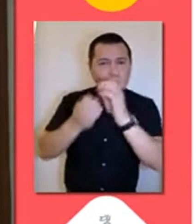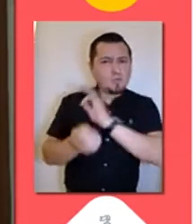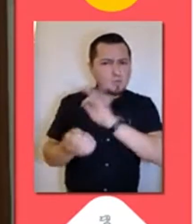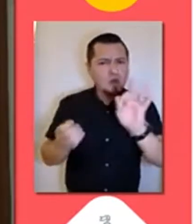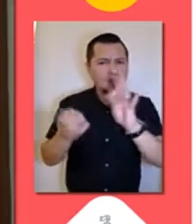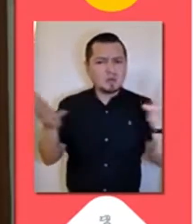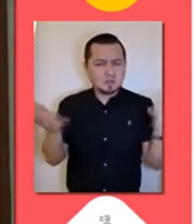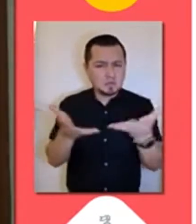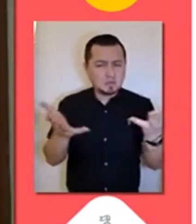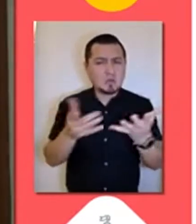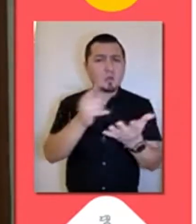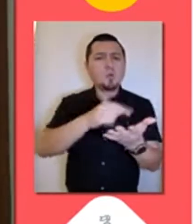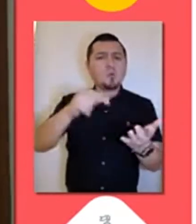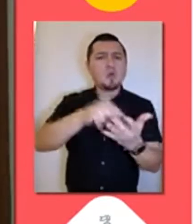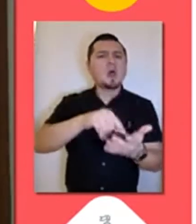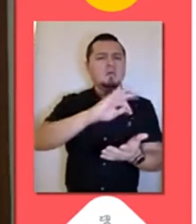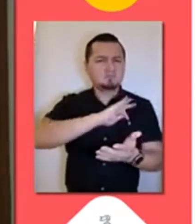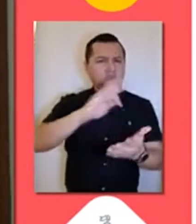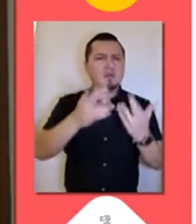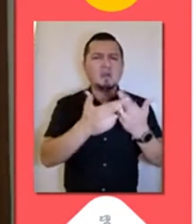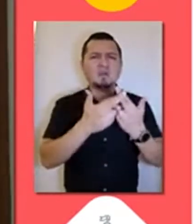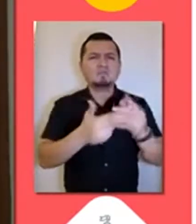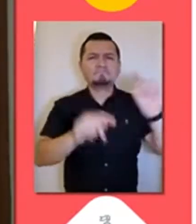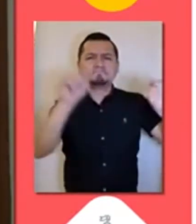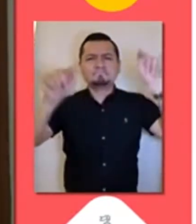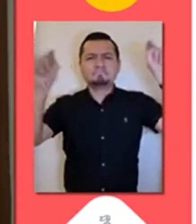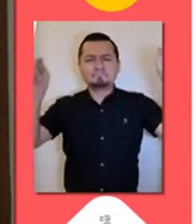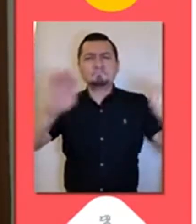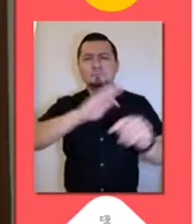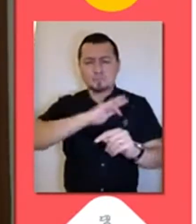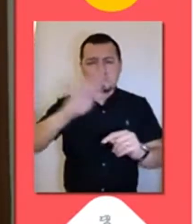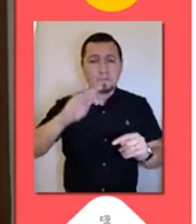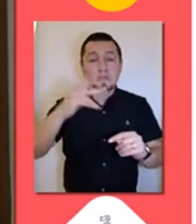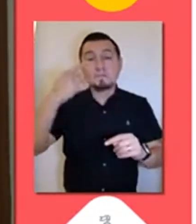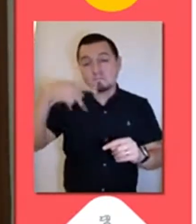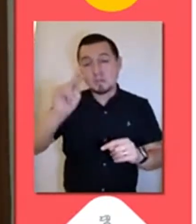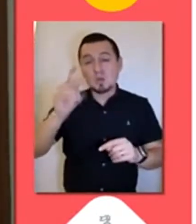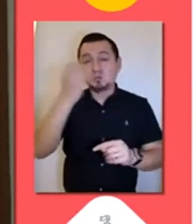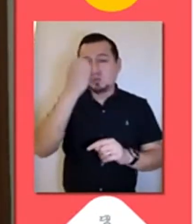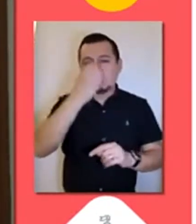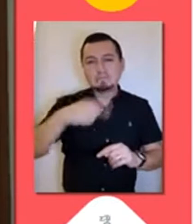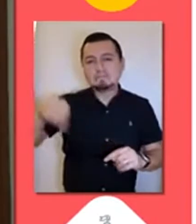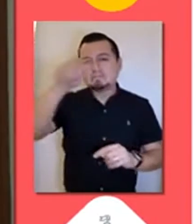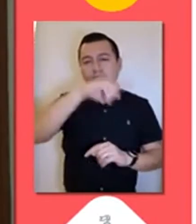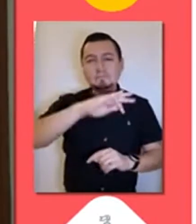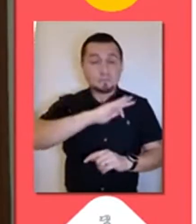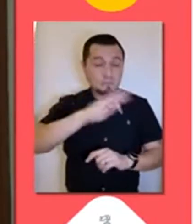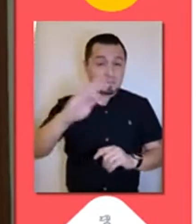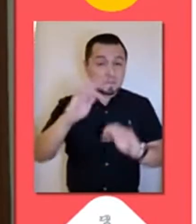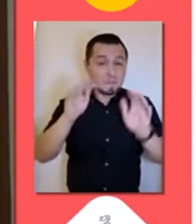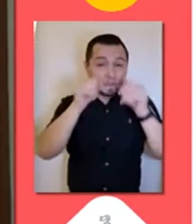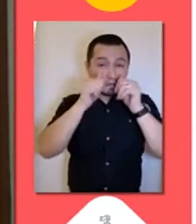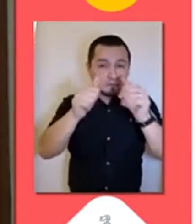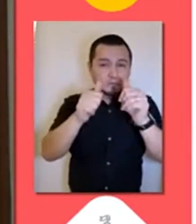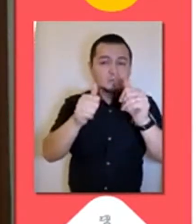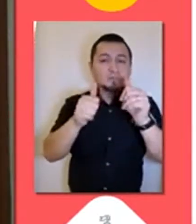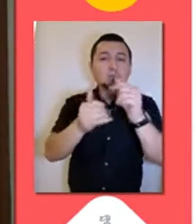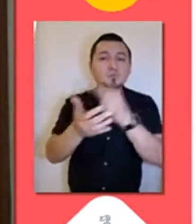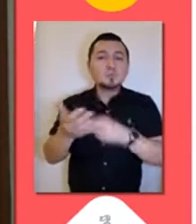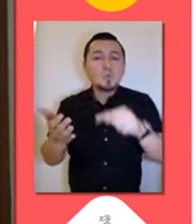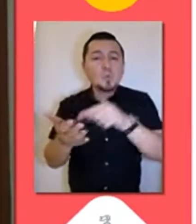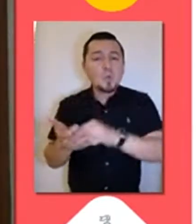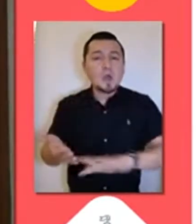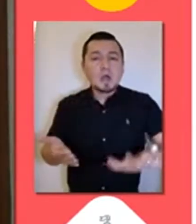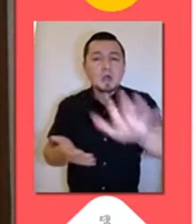proceso. Tenemos lugares suficientes, pero hay que decir que no necesariamente en las escuelas que están ubicadas